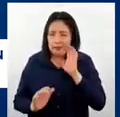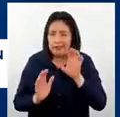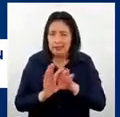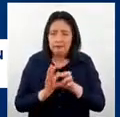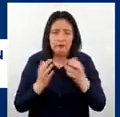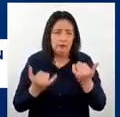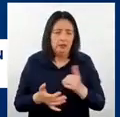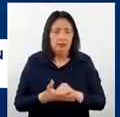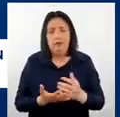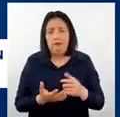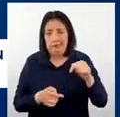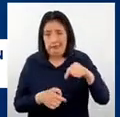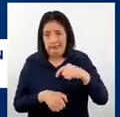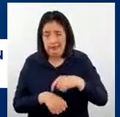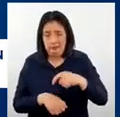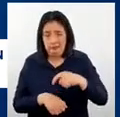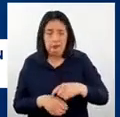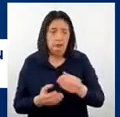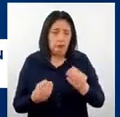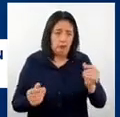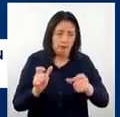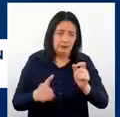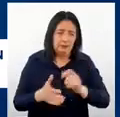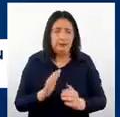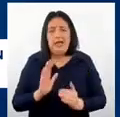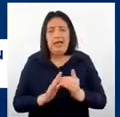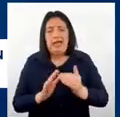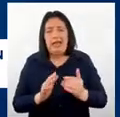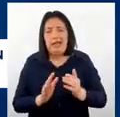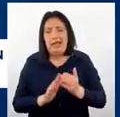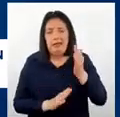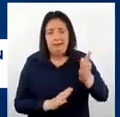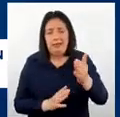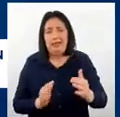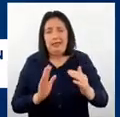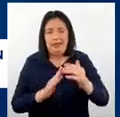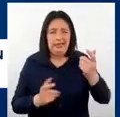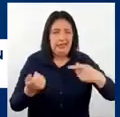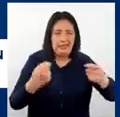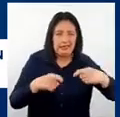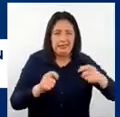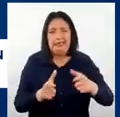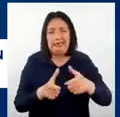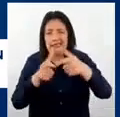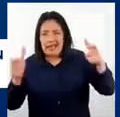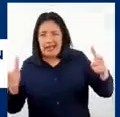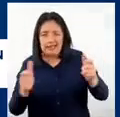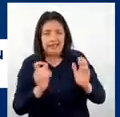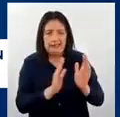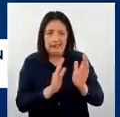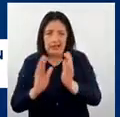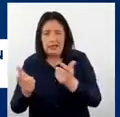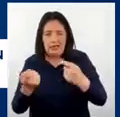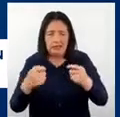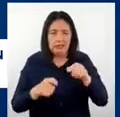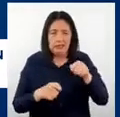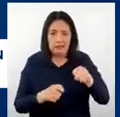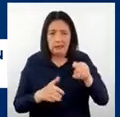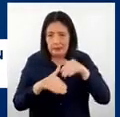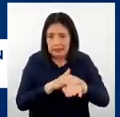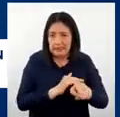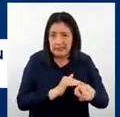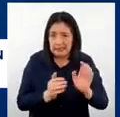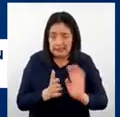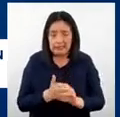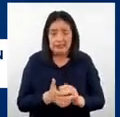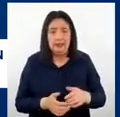muchas personas van a los centros comerciales que venden tiendas por departamento. Al ingreso le piden